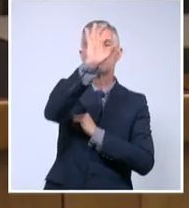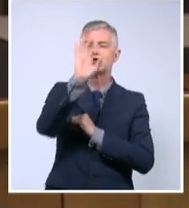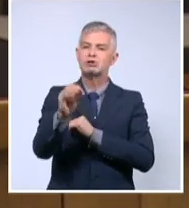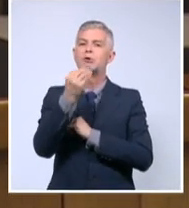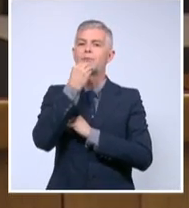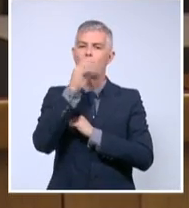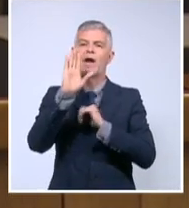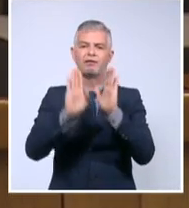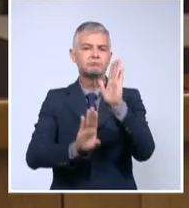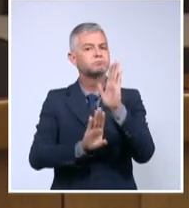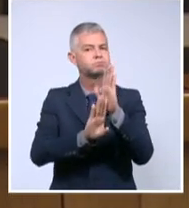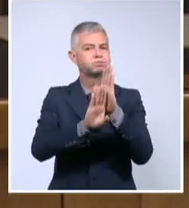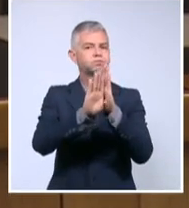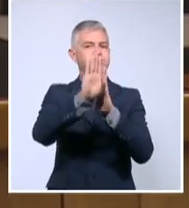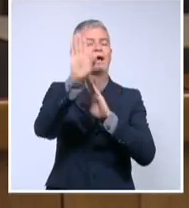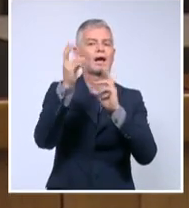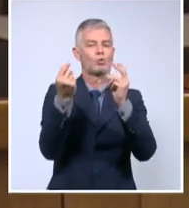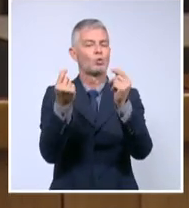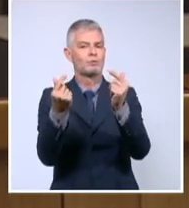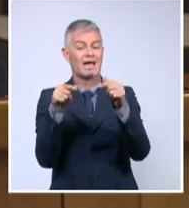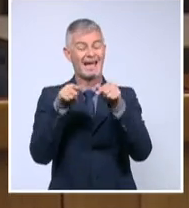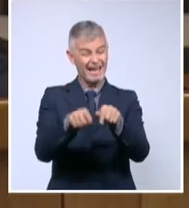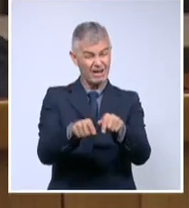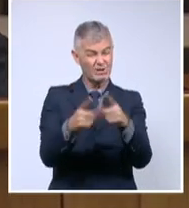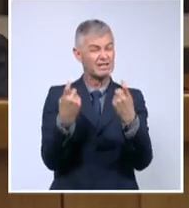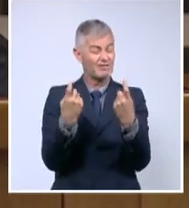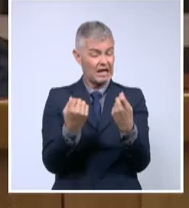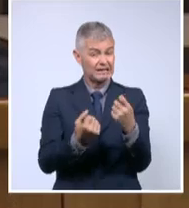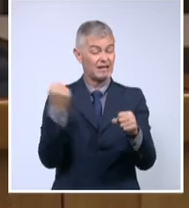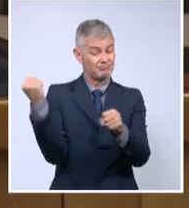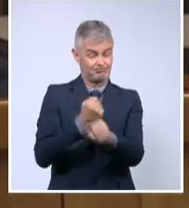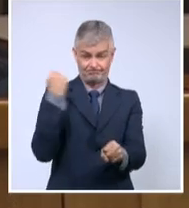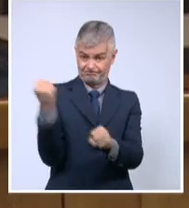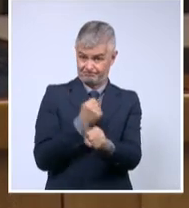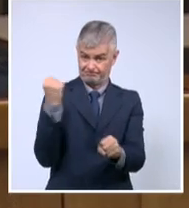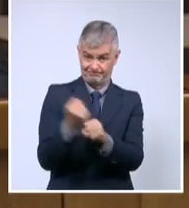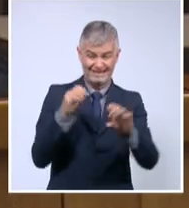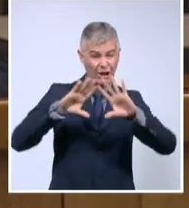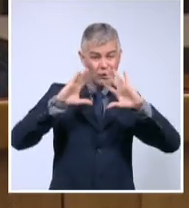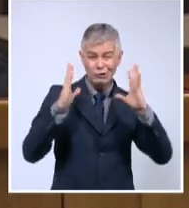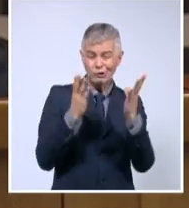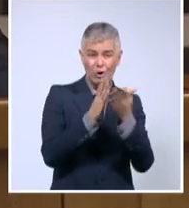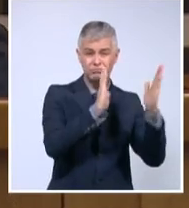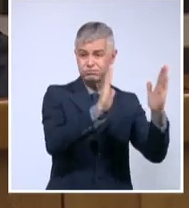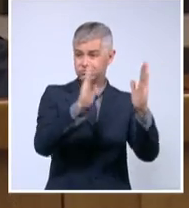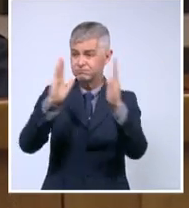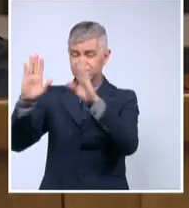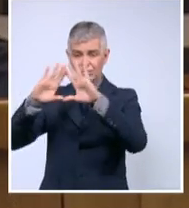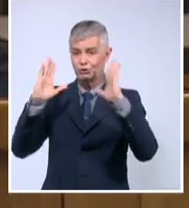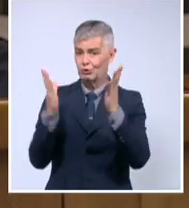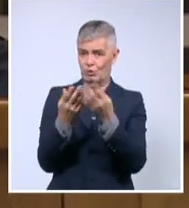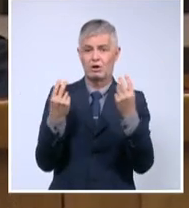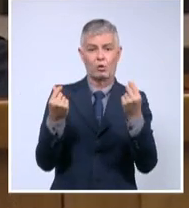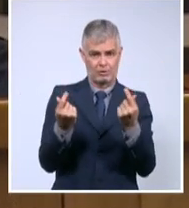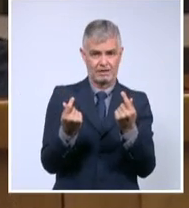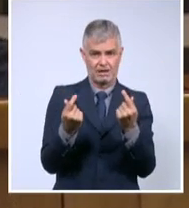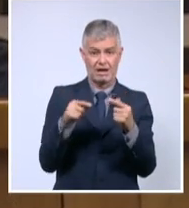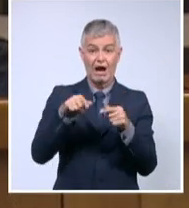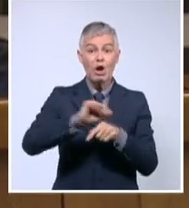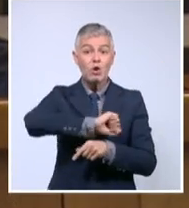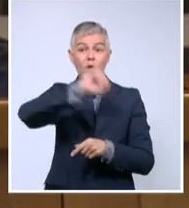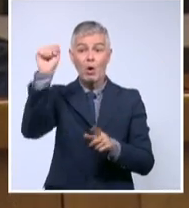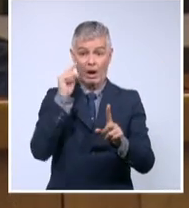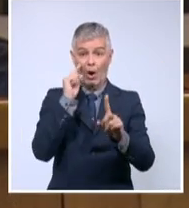7%, lo que demandará un trabajo intenso de todos los actores económicos. Alcanzar este objetivo exige